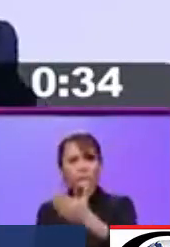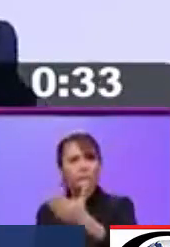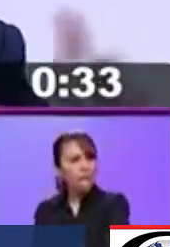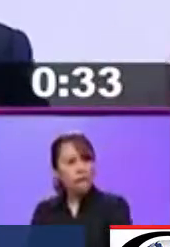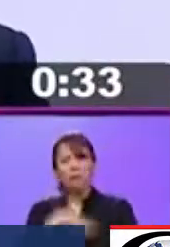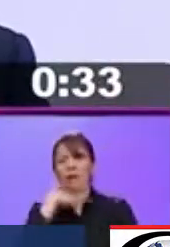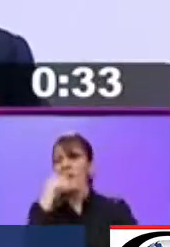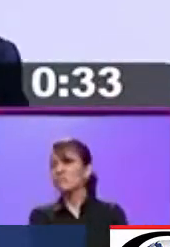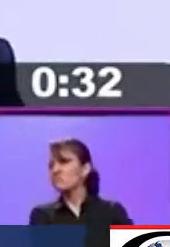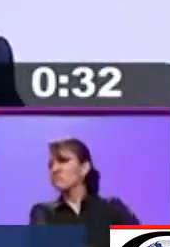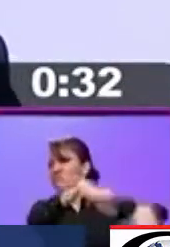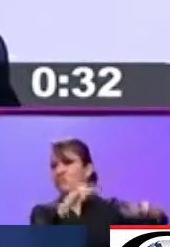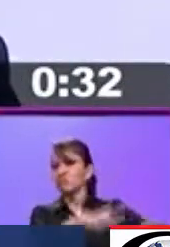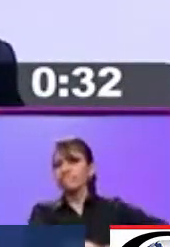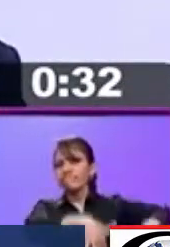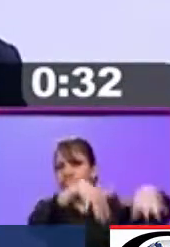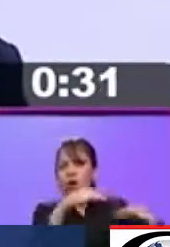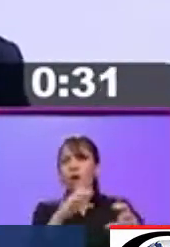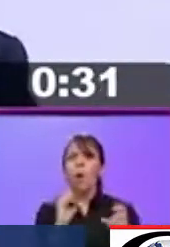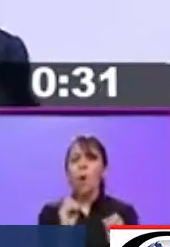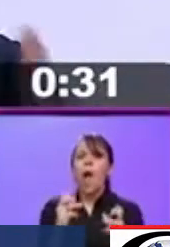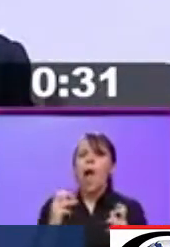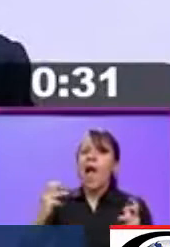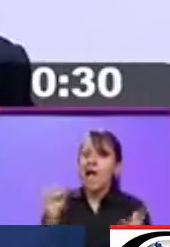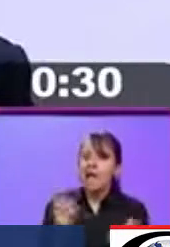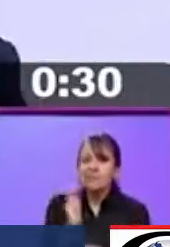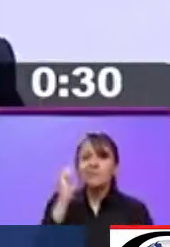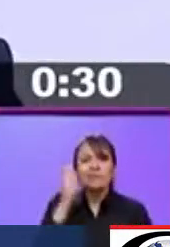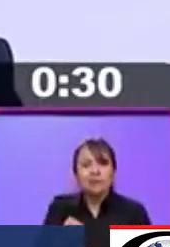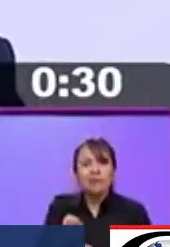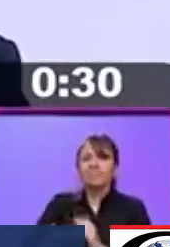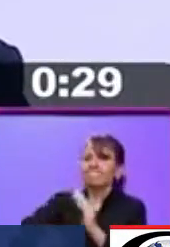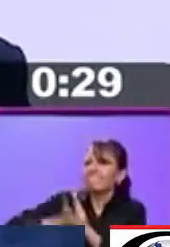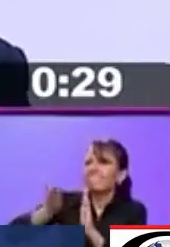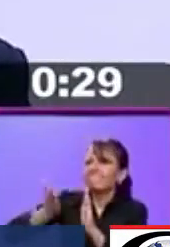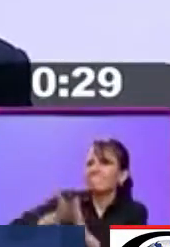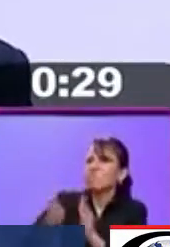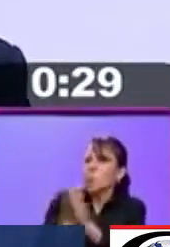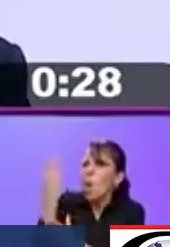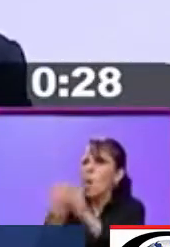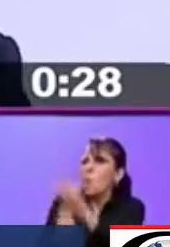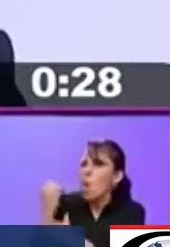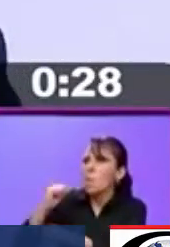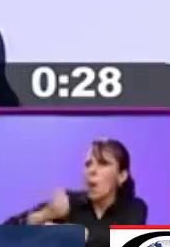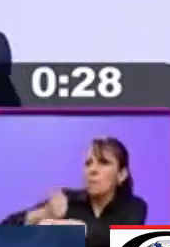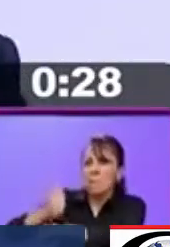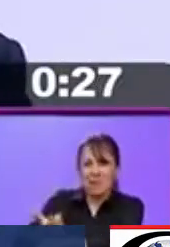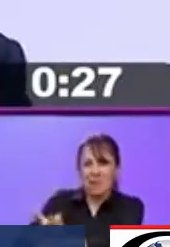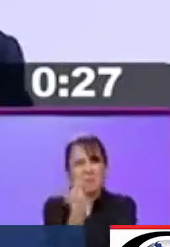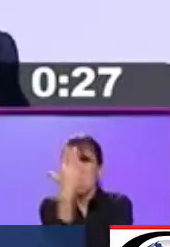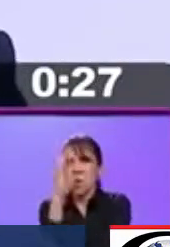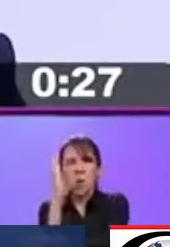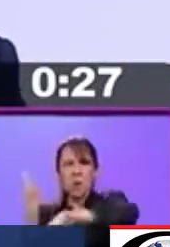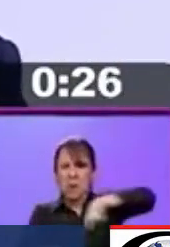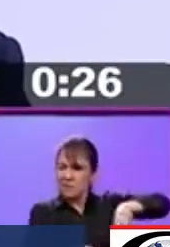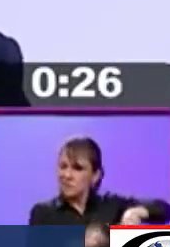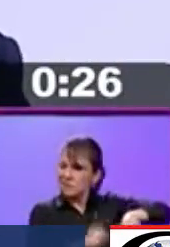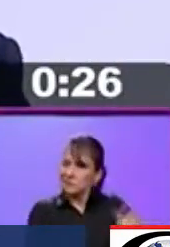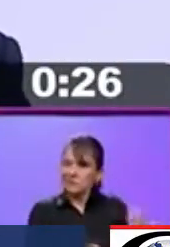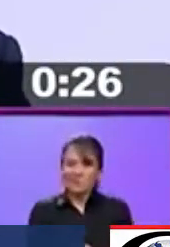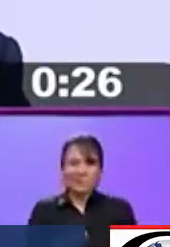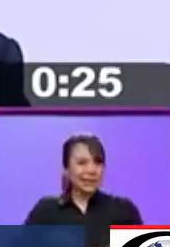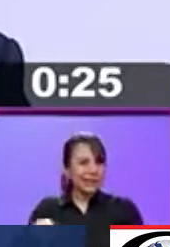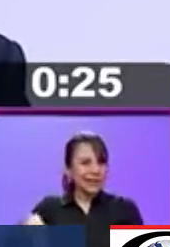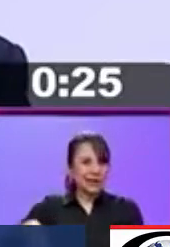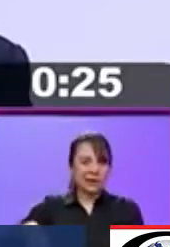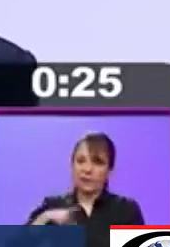¿De dónde sacan tanto dinero? Yo no tengo dinero, ahí están al servicio del sistema. Y hemos visto nosotros, que ¿no? El